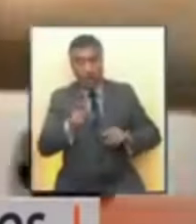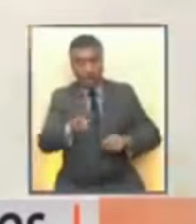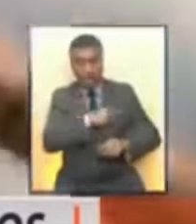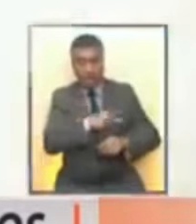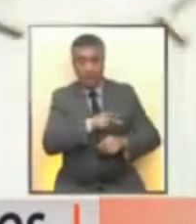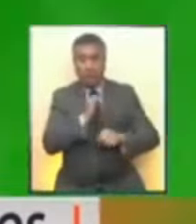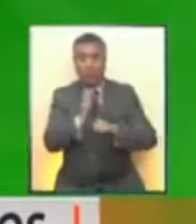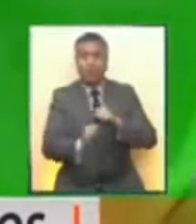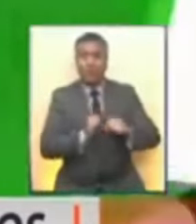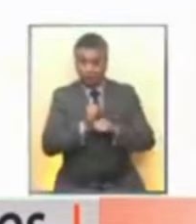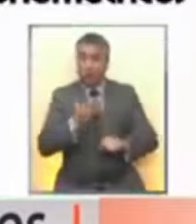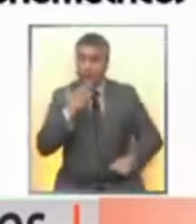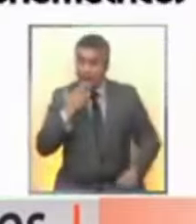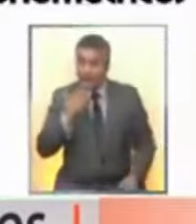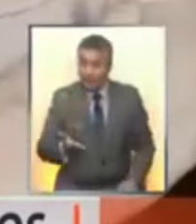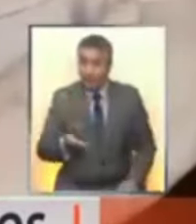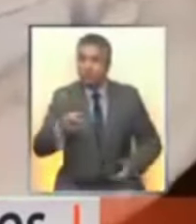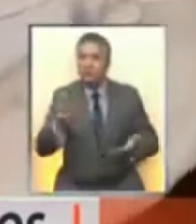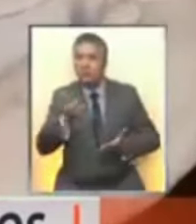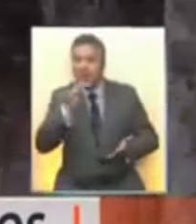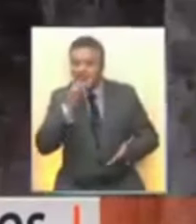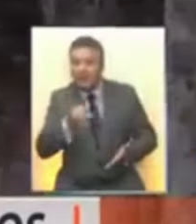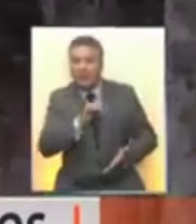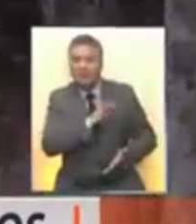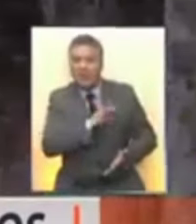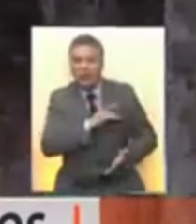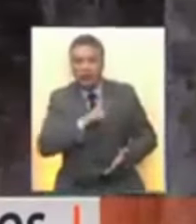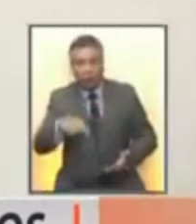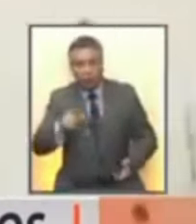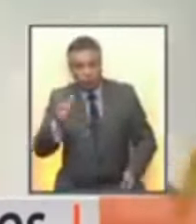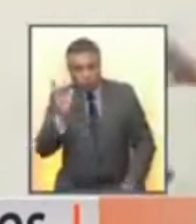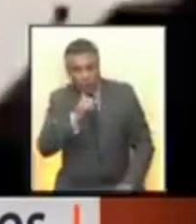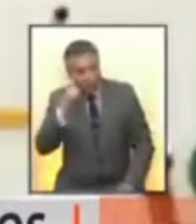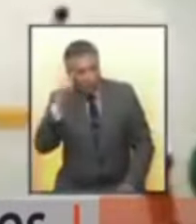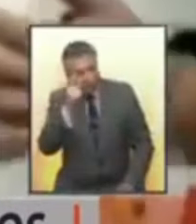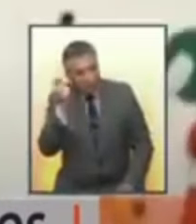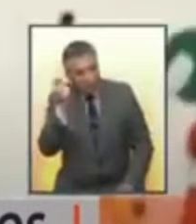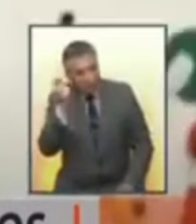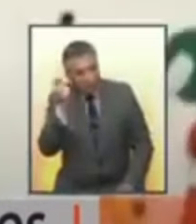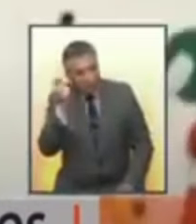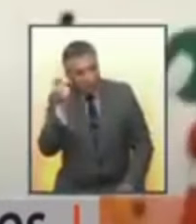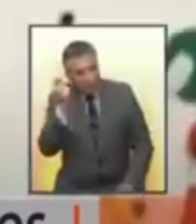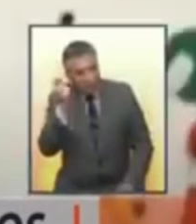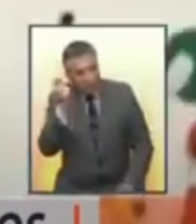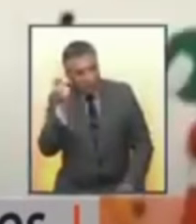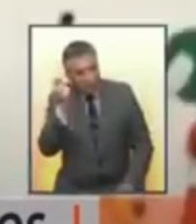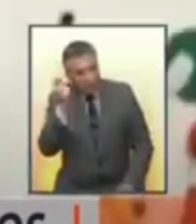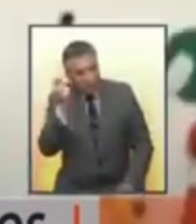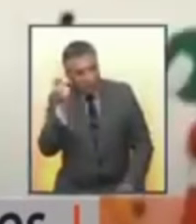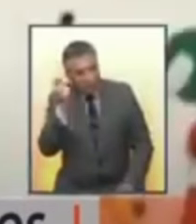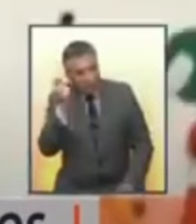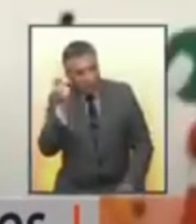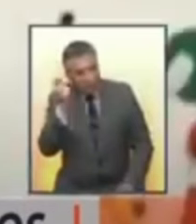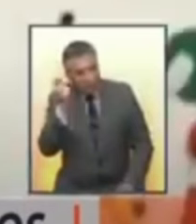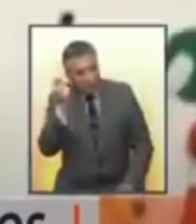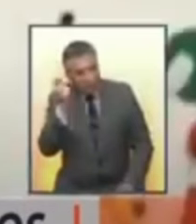Eso es palabra mayor. ¿Quién dice que los chilenos no somos creativos? ¿Se acuerdan que hubo una persona que dijo que los